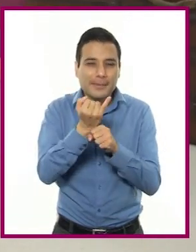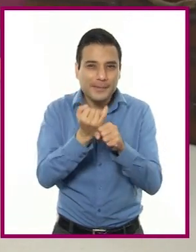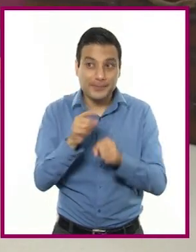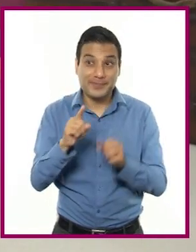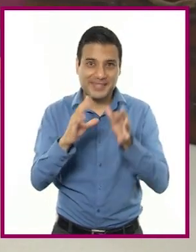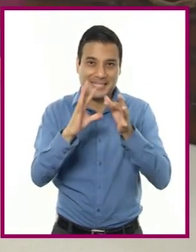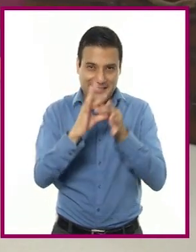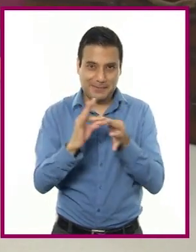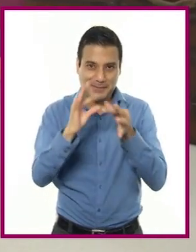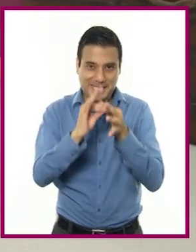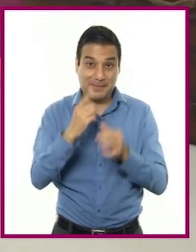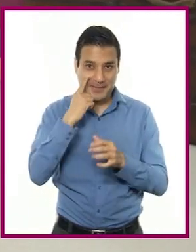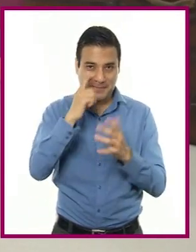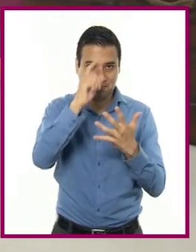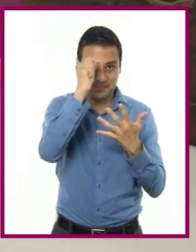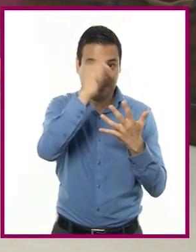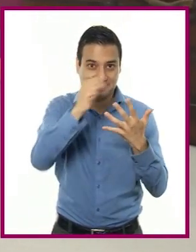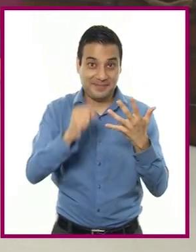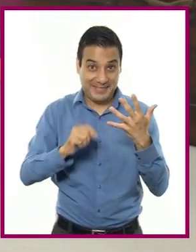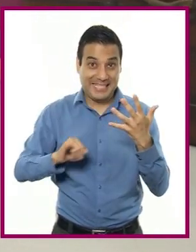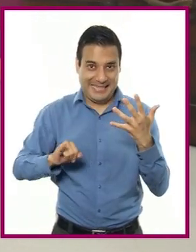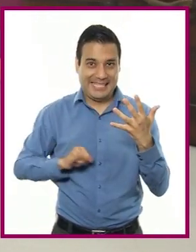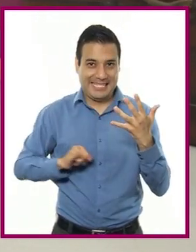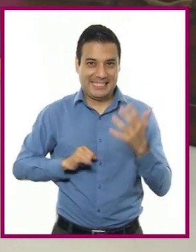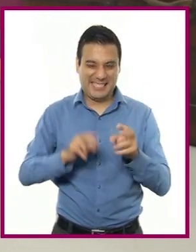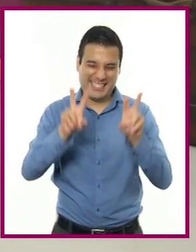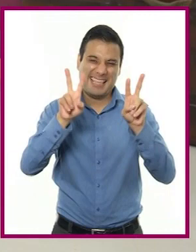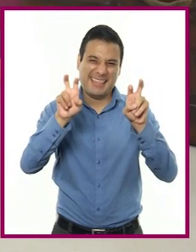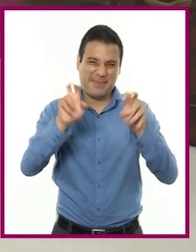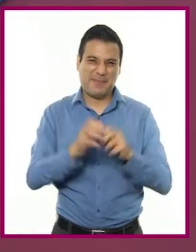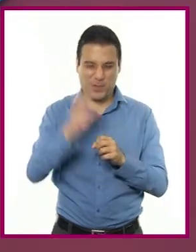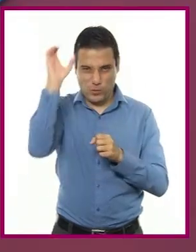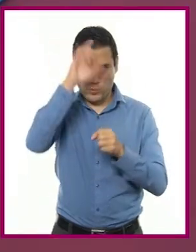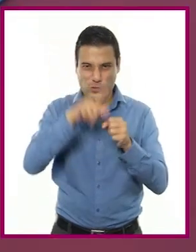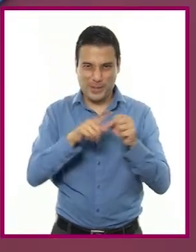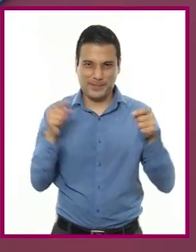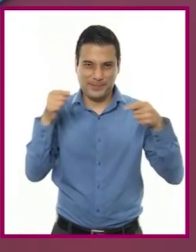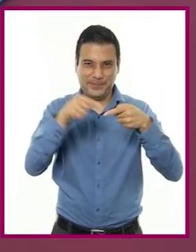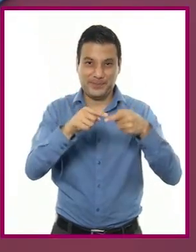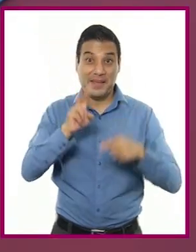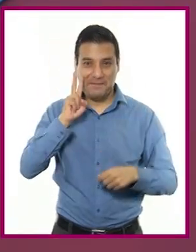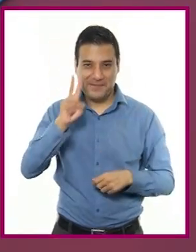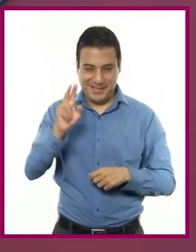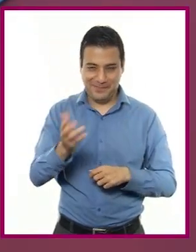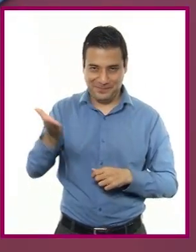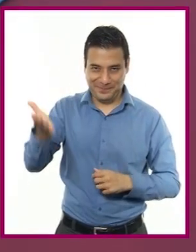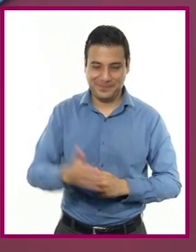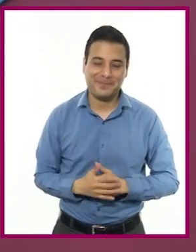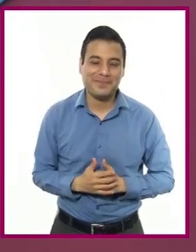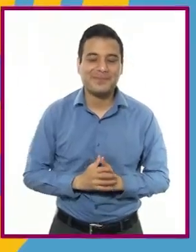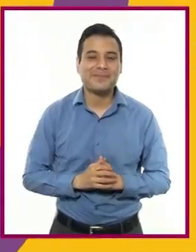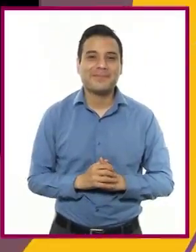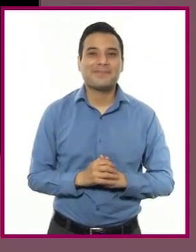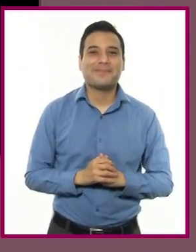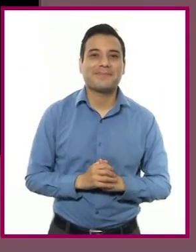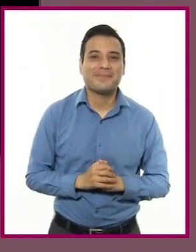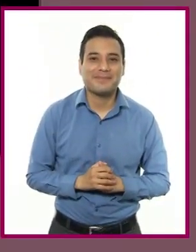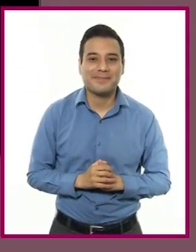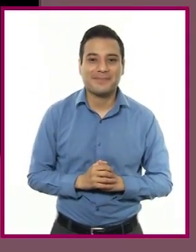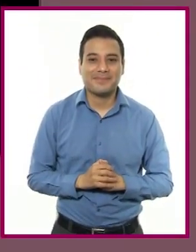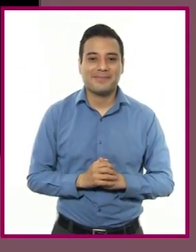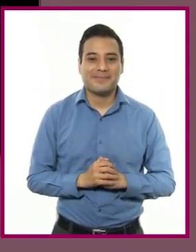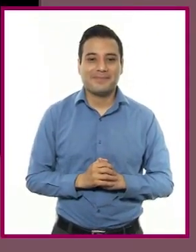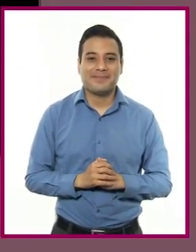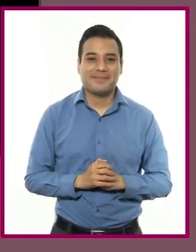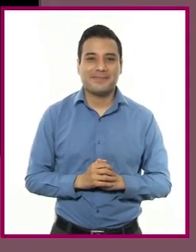aportará algunos datos interesantes sobre el mestizaje cultural. Veamos y escuchamos con atención. Es maestra